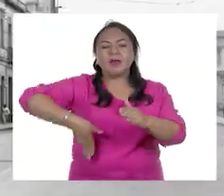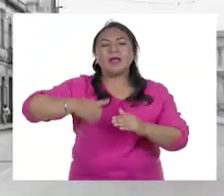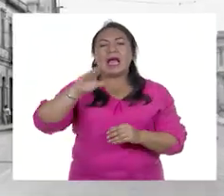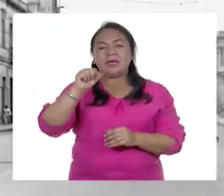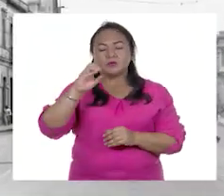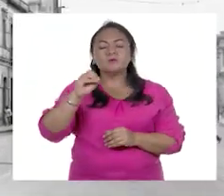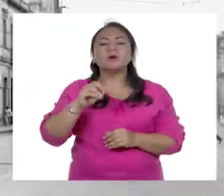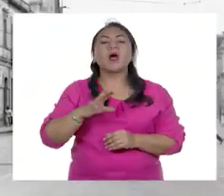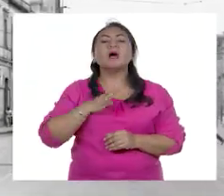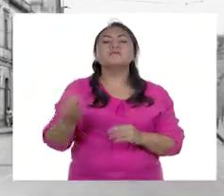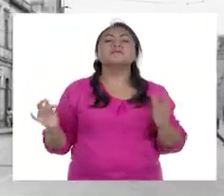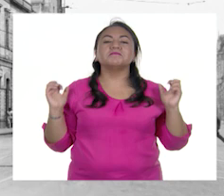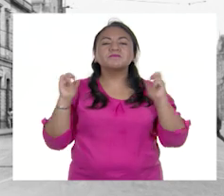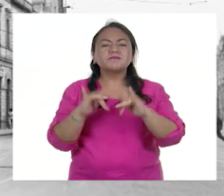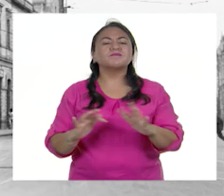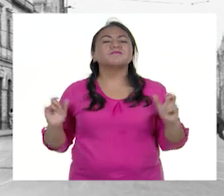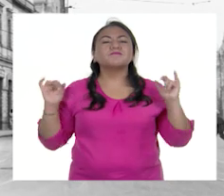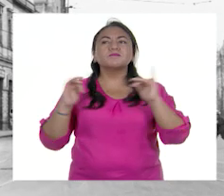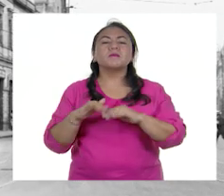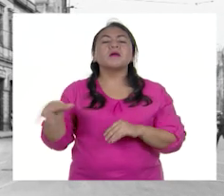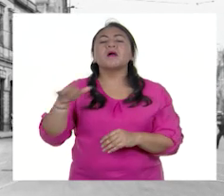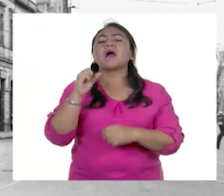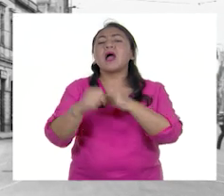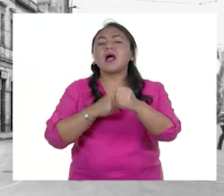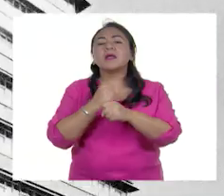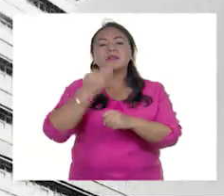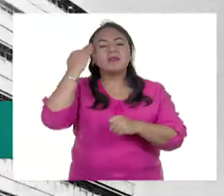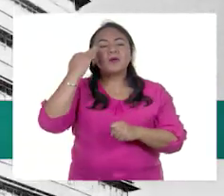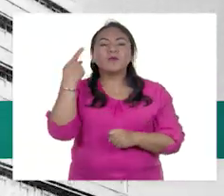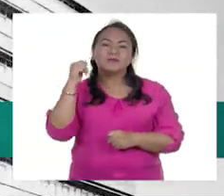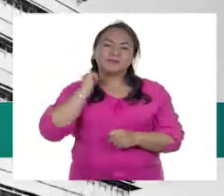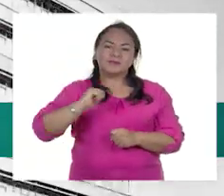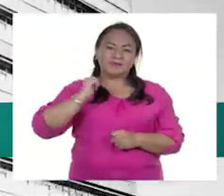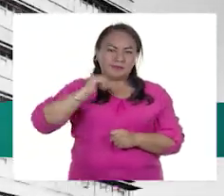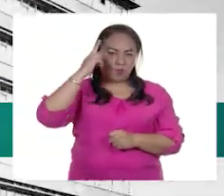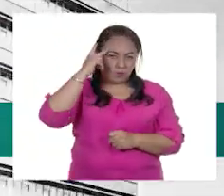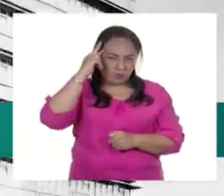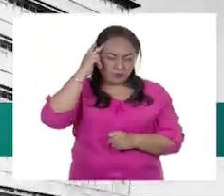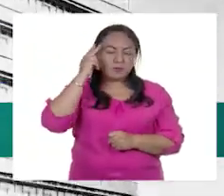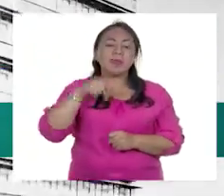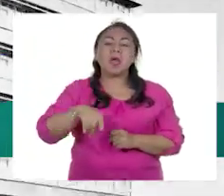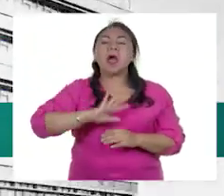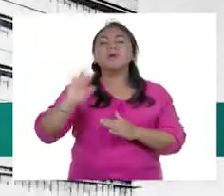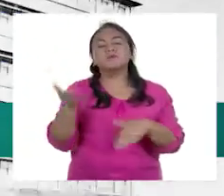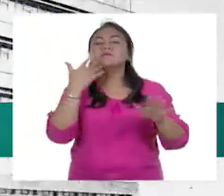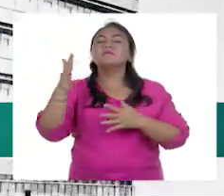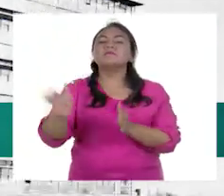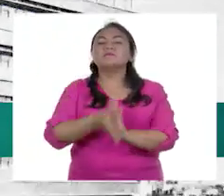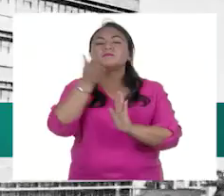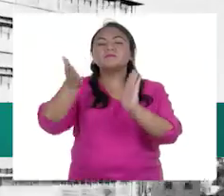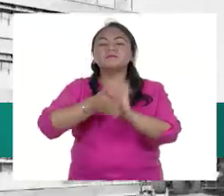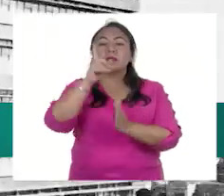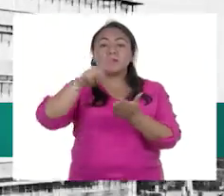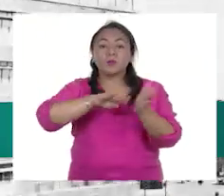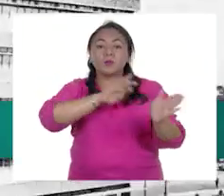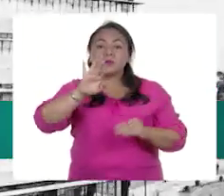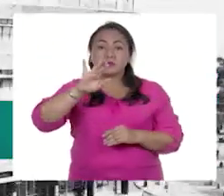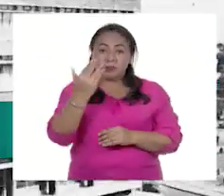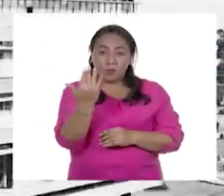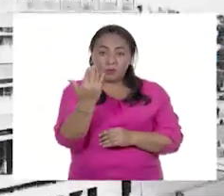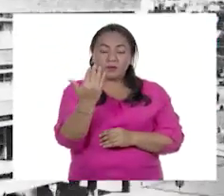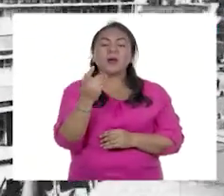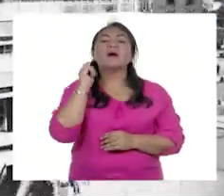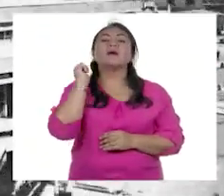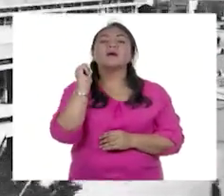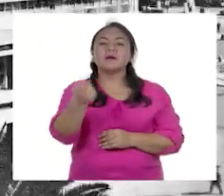punto de reunión social que tuvo una gran popularidad durante el Porfiriato. En su lugar se construyó en 1950 la sede de la Secretaría